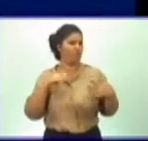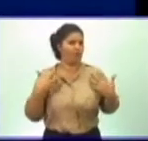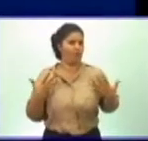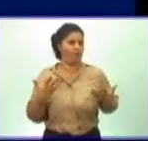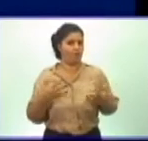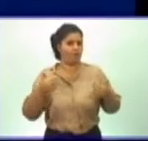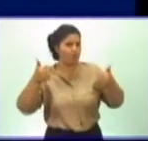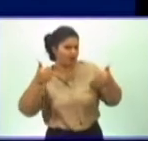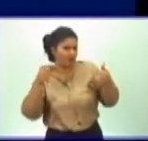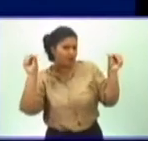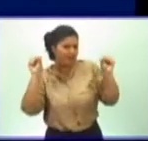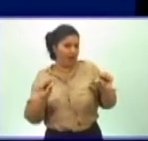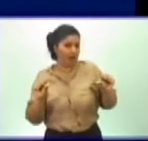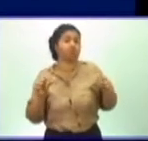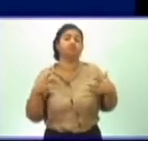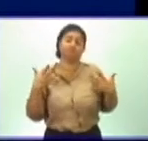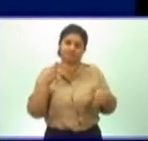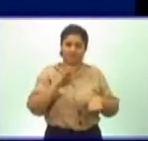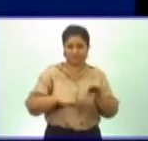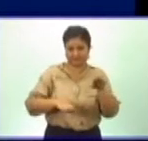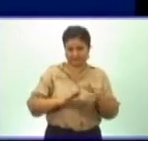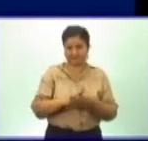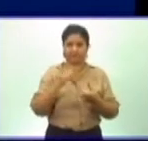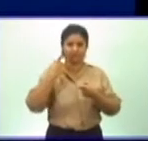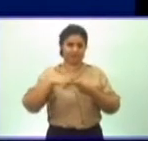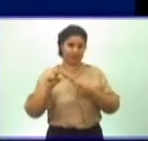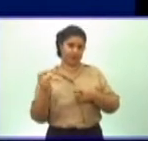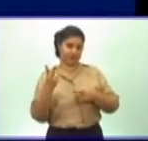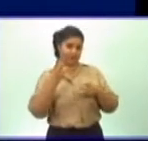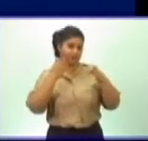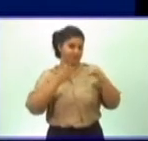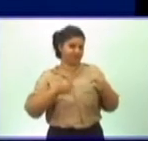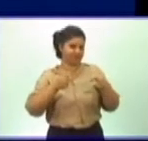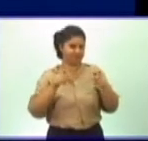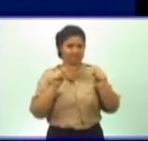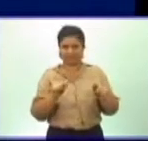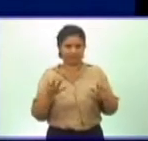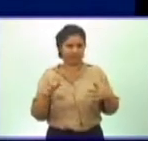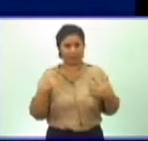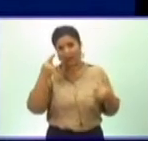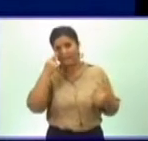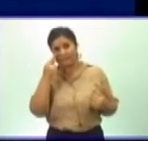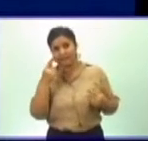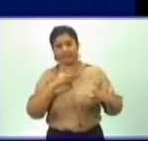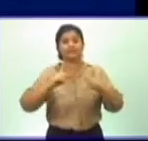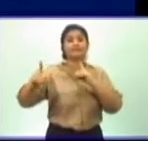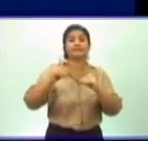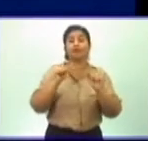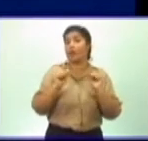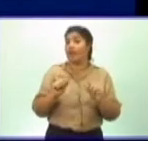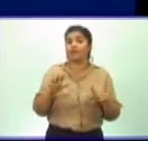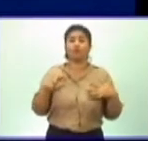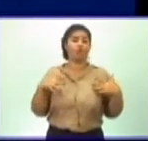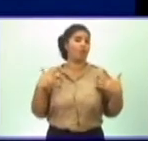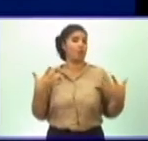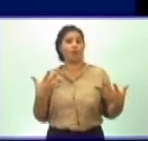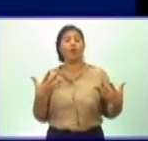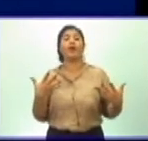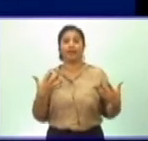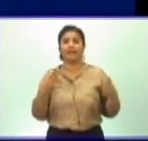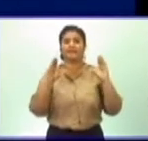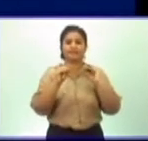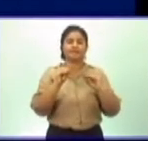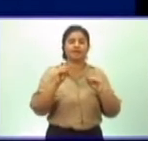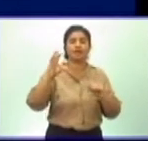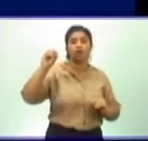Vamos a analizar la escena segunda y aquí vamos a tener en cuenta qué aspectos del diálogo indican que Orgón no fue siempre como